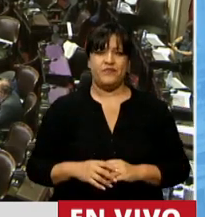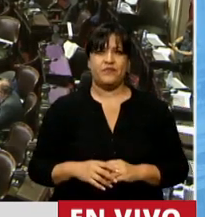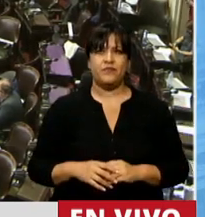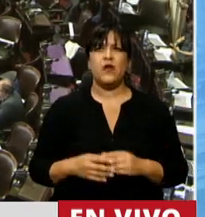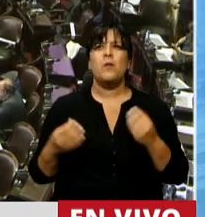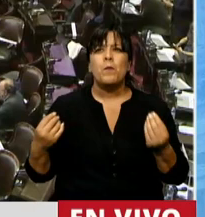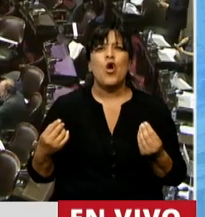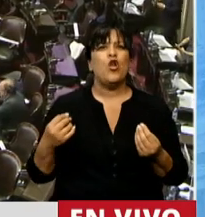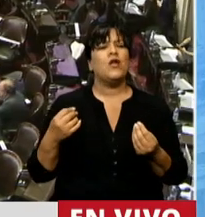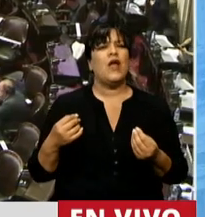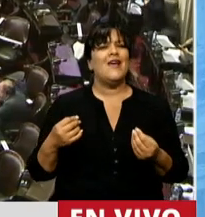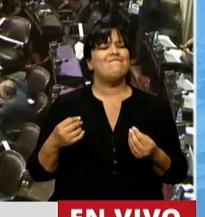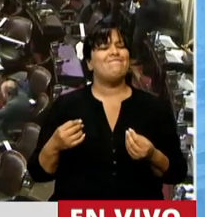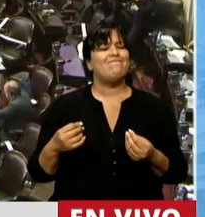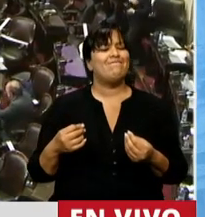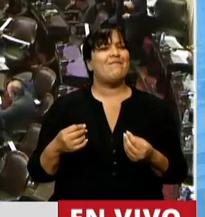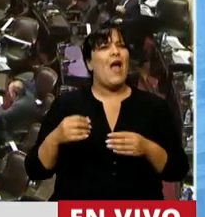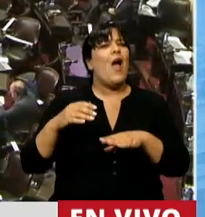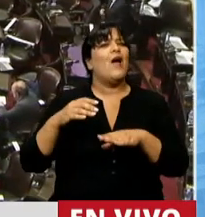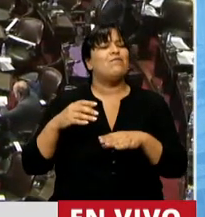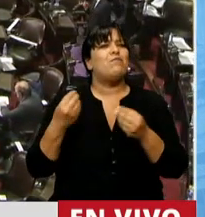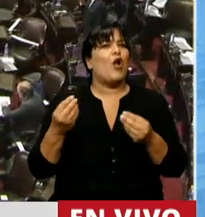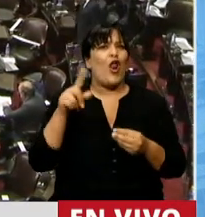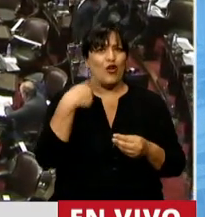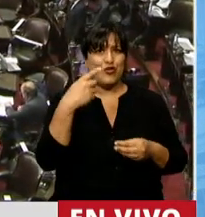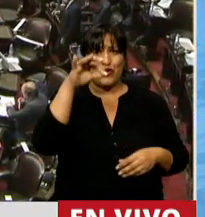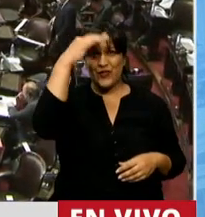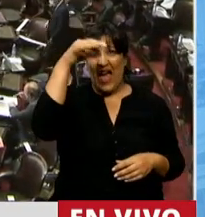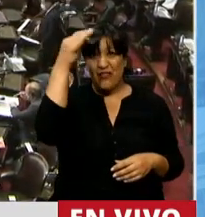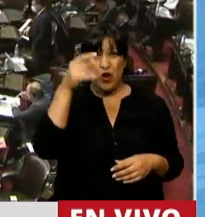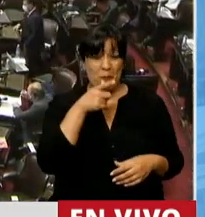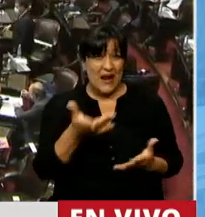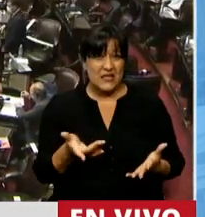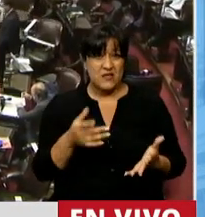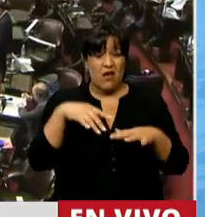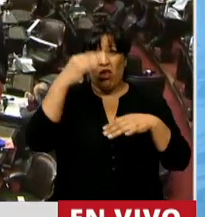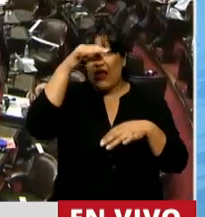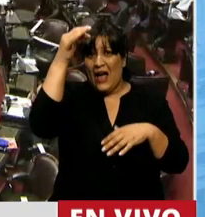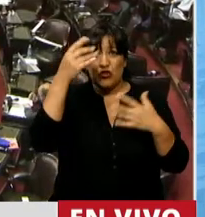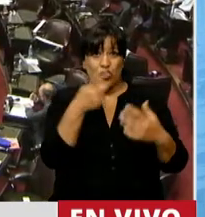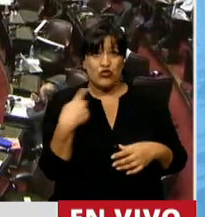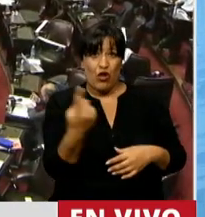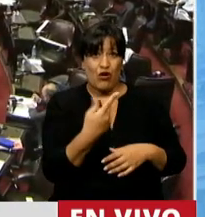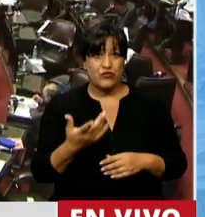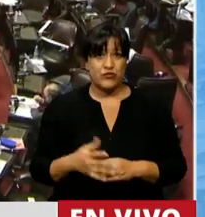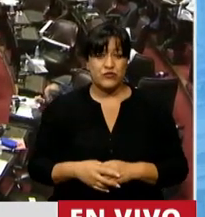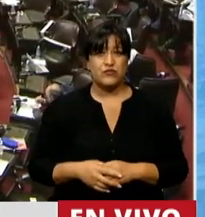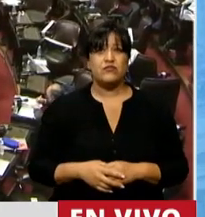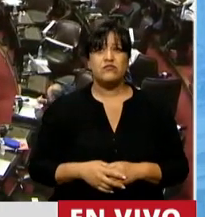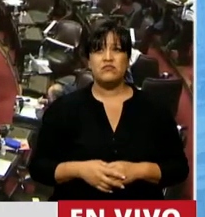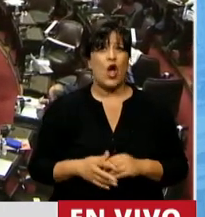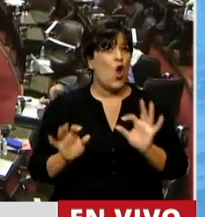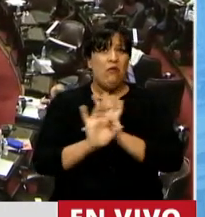¿Por qué no tocamos el tema de fondo? ¿Estamos haciendo teatro, fulbito para la tribuna? ¿Por qué no hay un solo